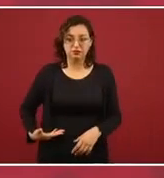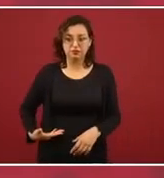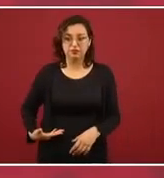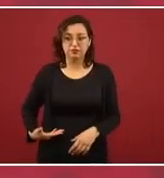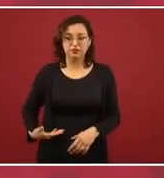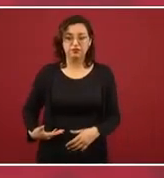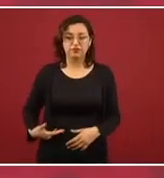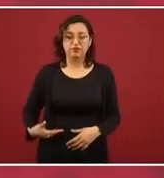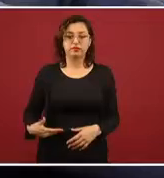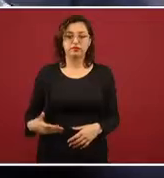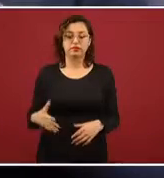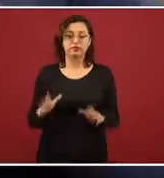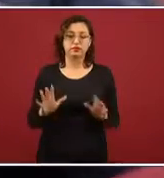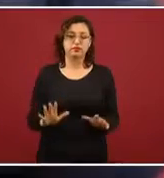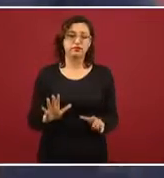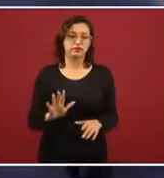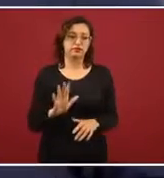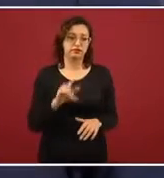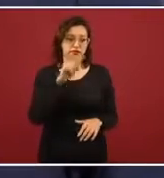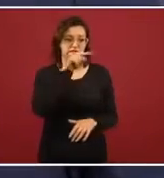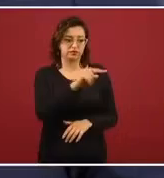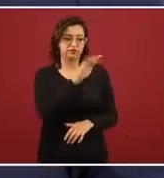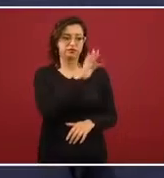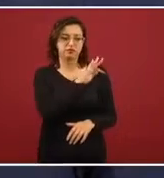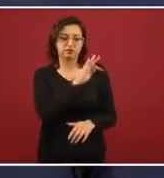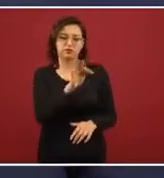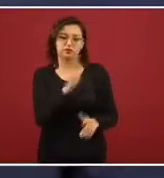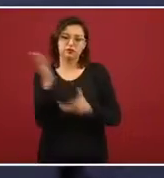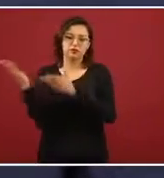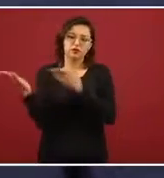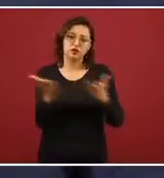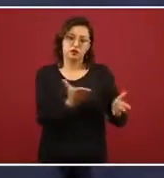se mantenga y ahí podamos tener el avión